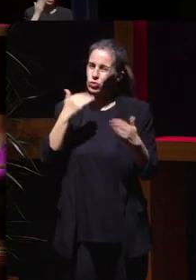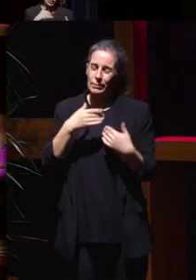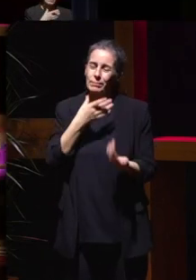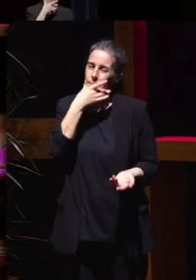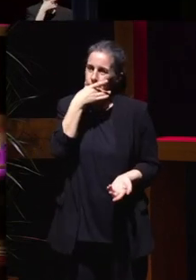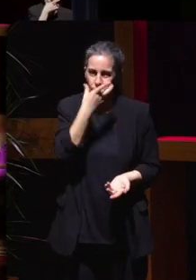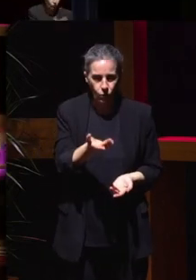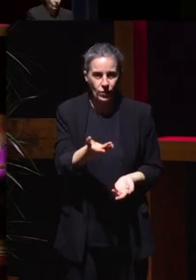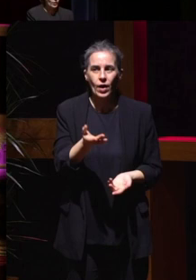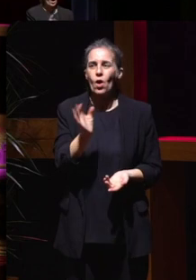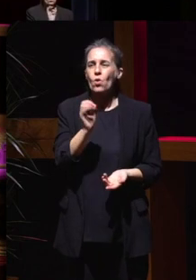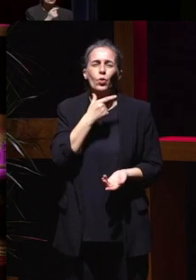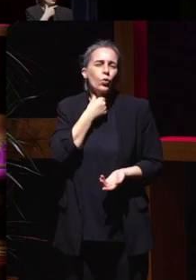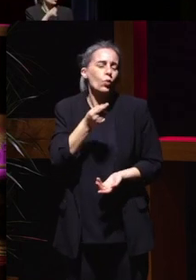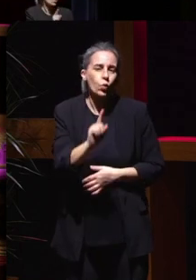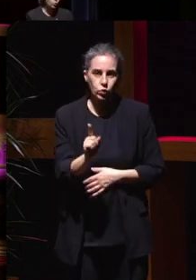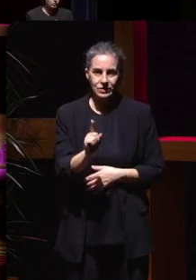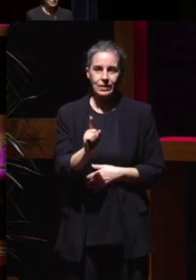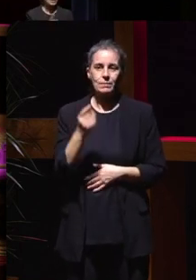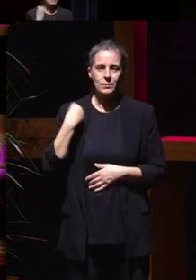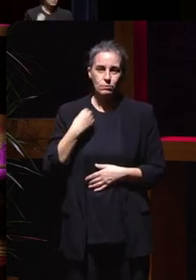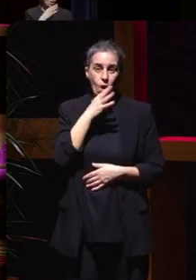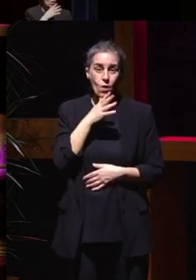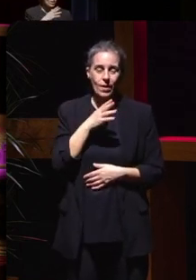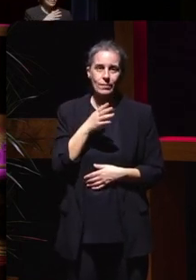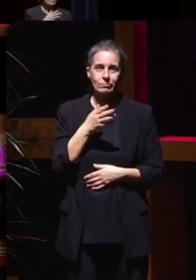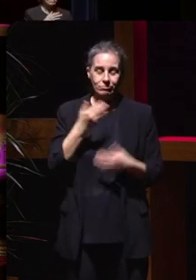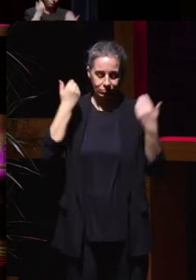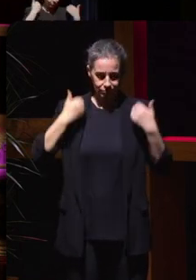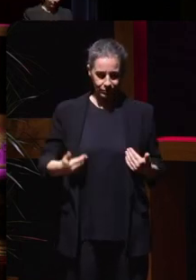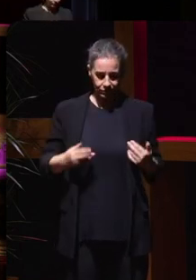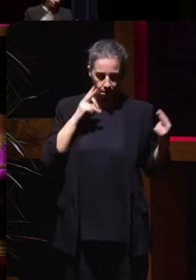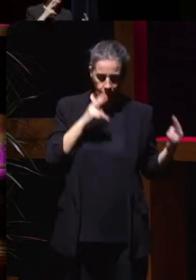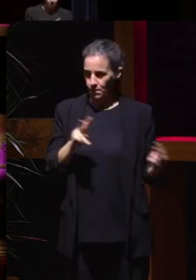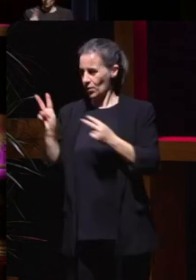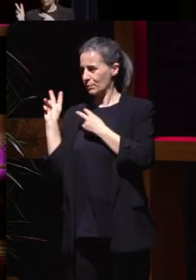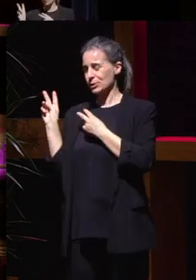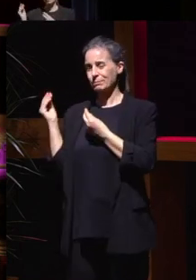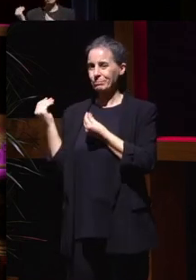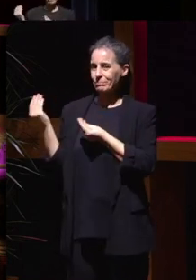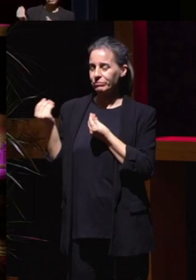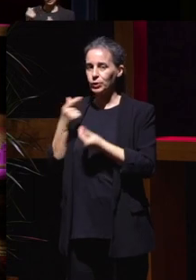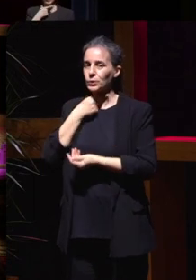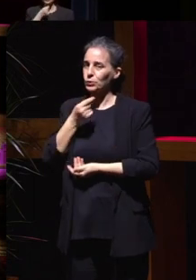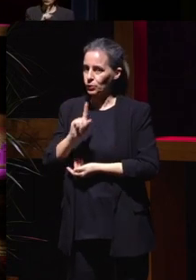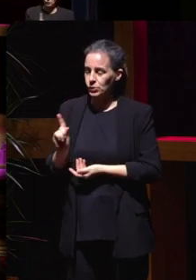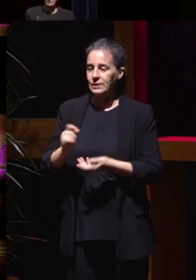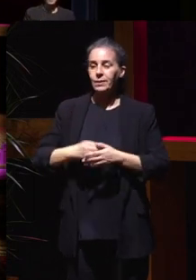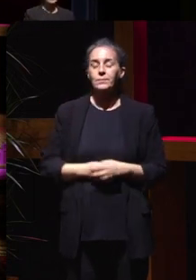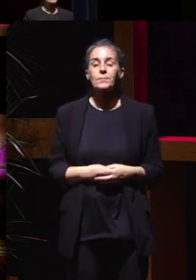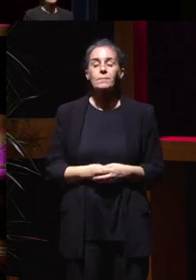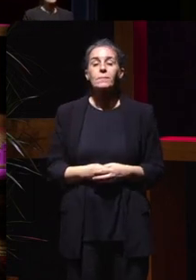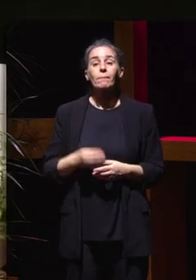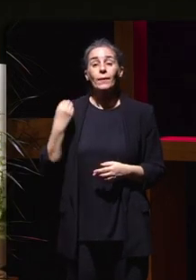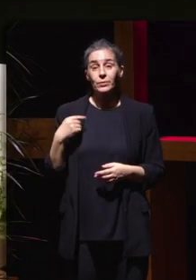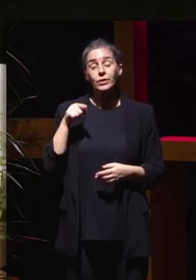orgullosas o que no nos gustan cuando hago las revisamos donde tendo presente no Y ese